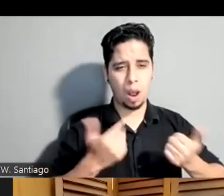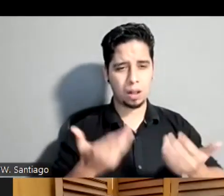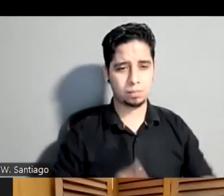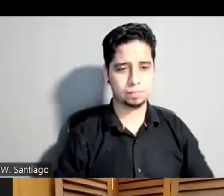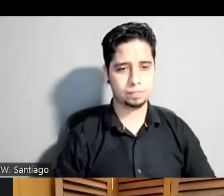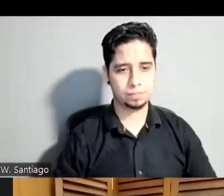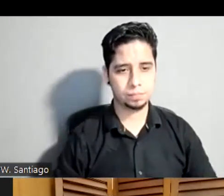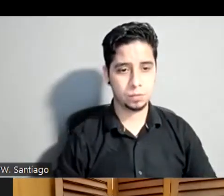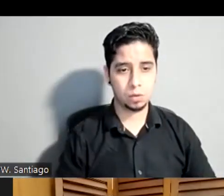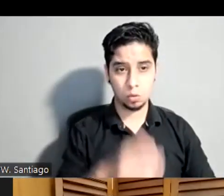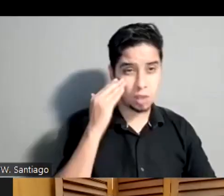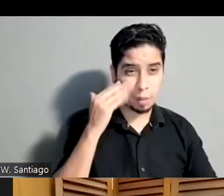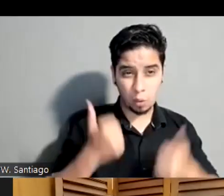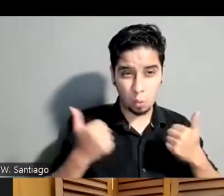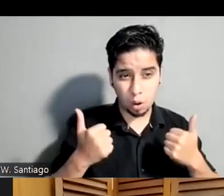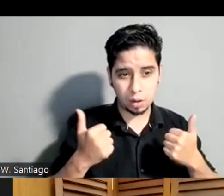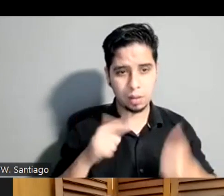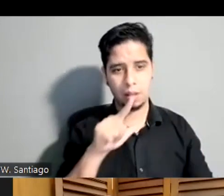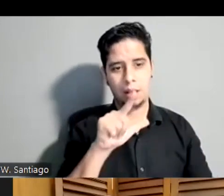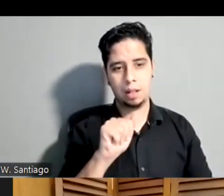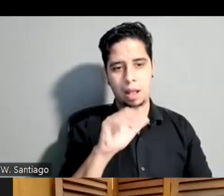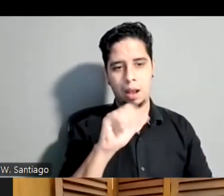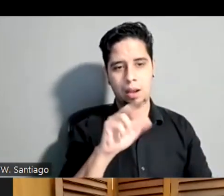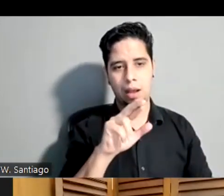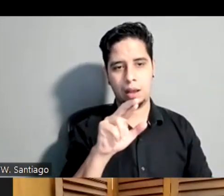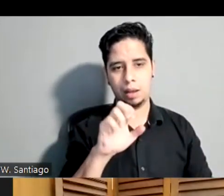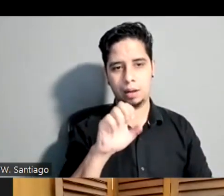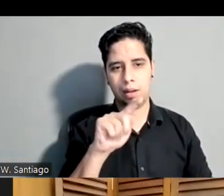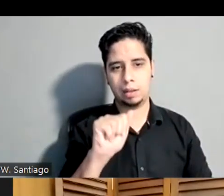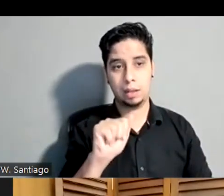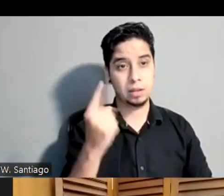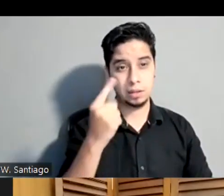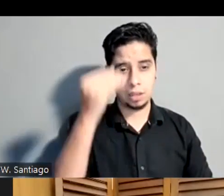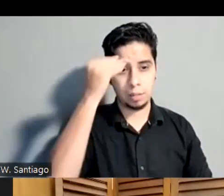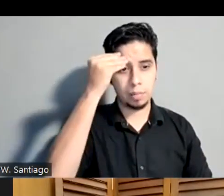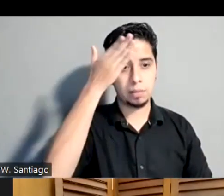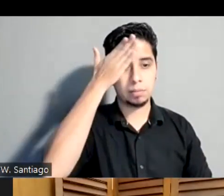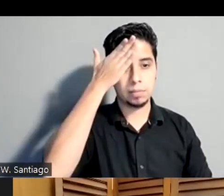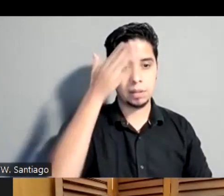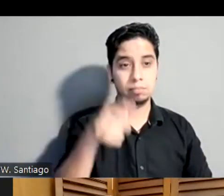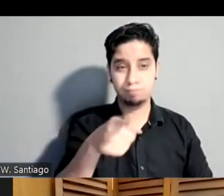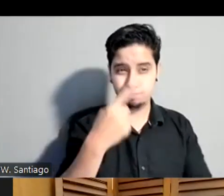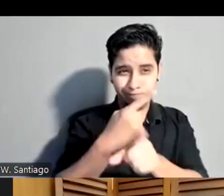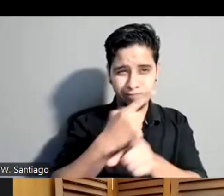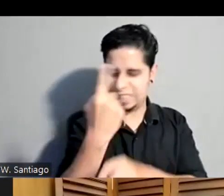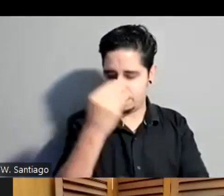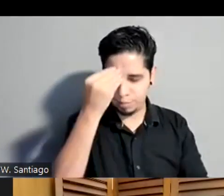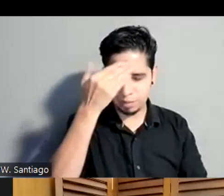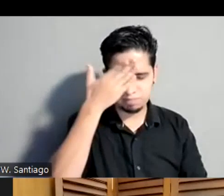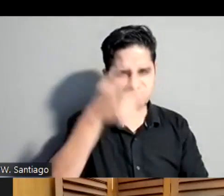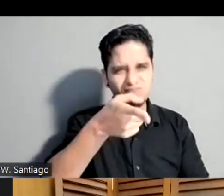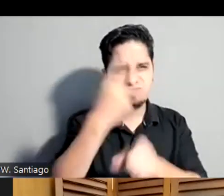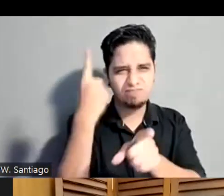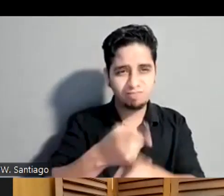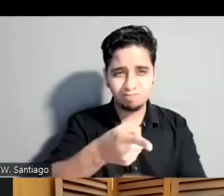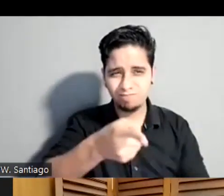¿Tú sabes cuál fue? La Carreta. Porque eso siempre se queda uno aquí siempre y acá. Siempre se queda, siempre. Y ahí tú se